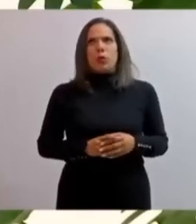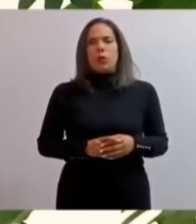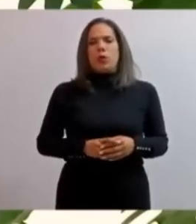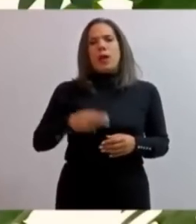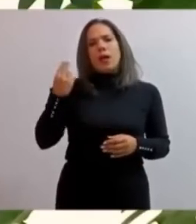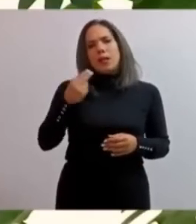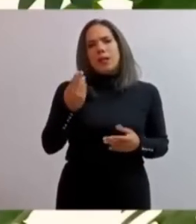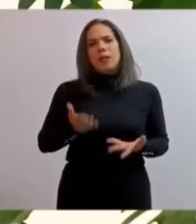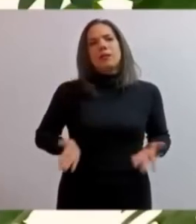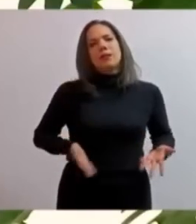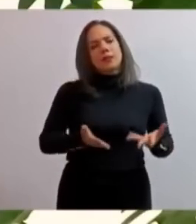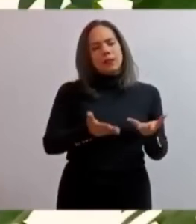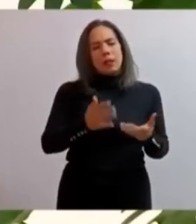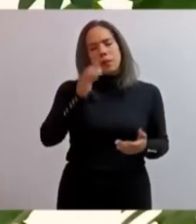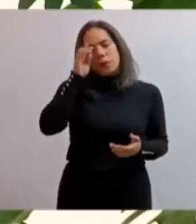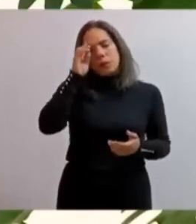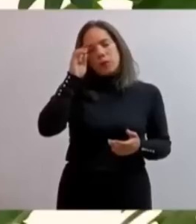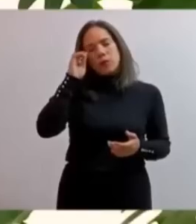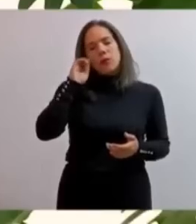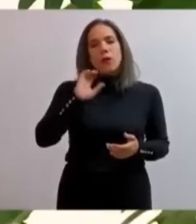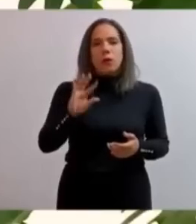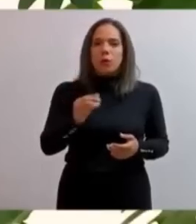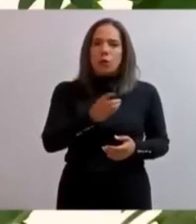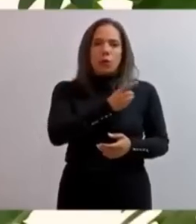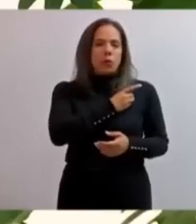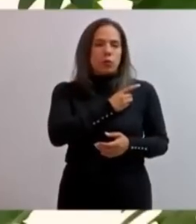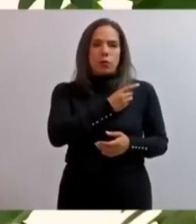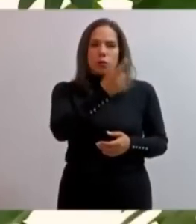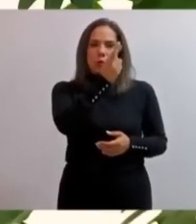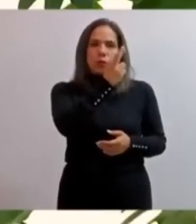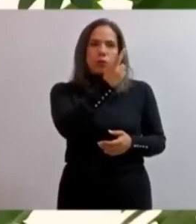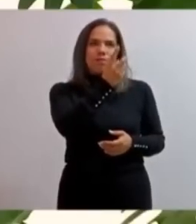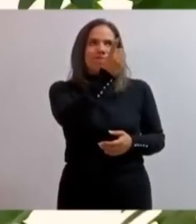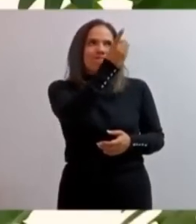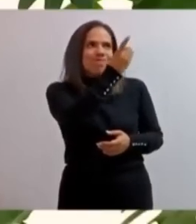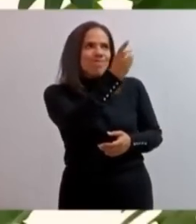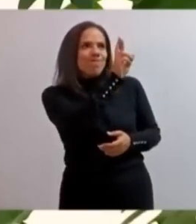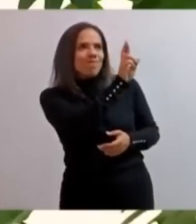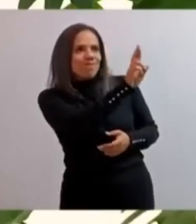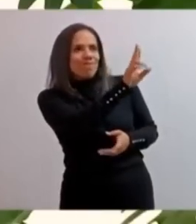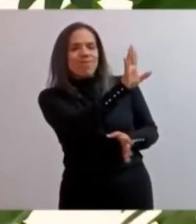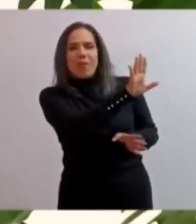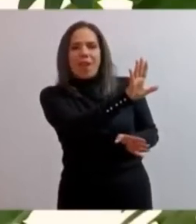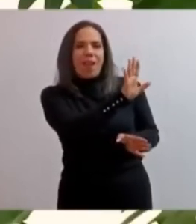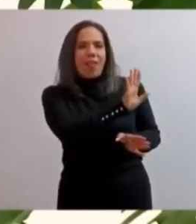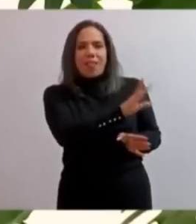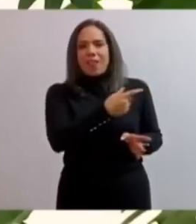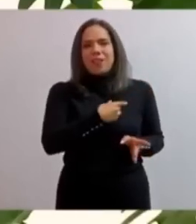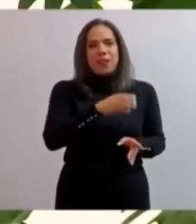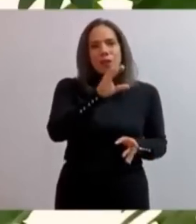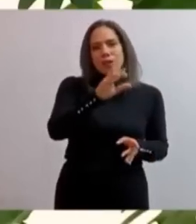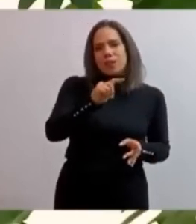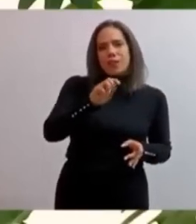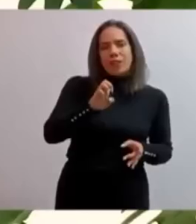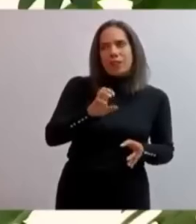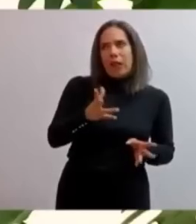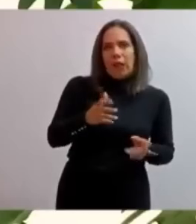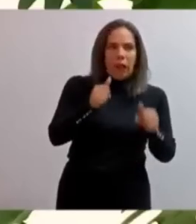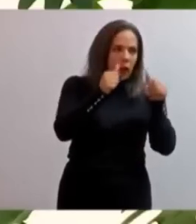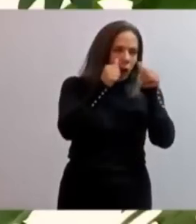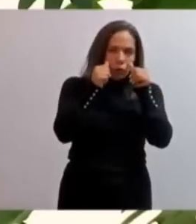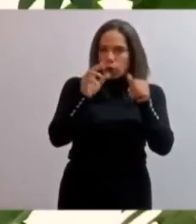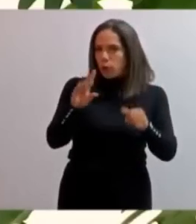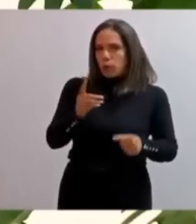sea un problema exclusivo de la dirección del Consejo Técnico o de la supervisión de los